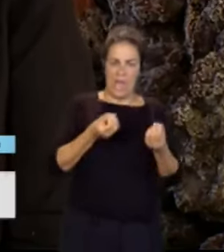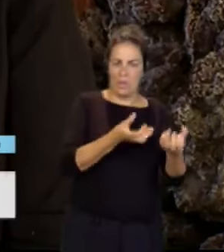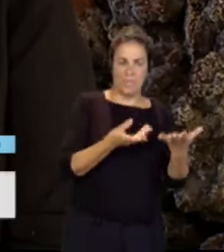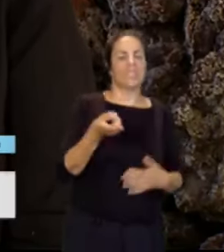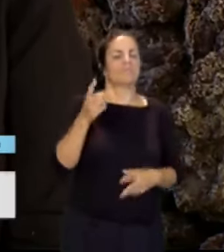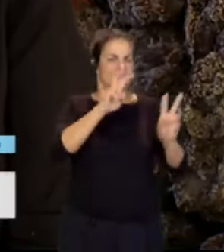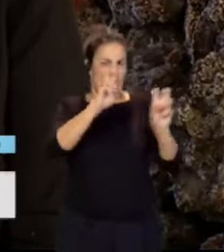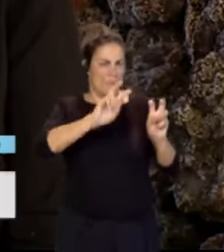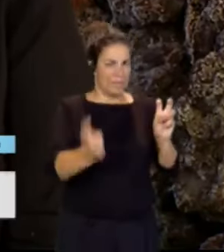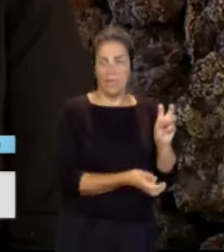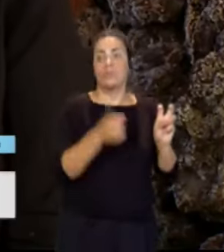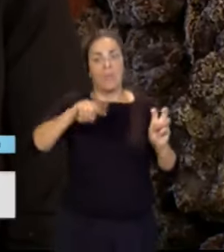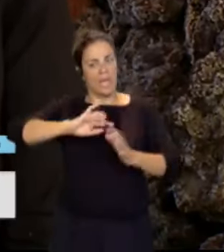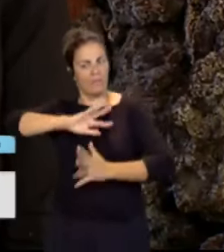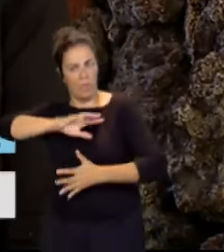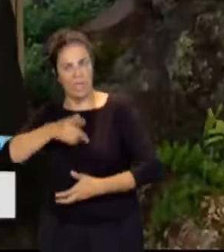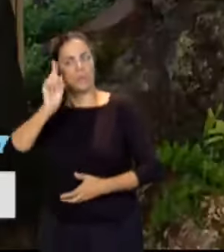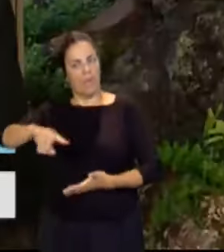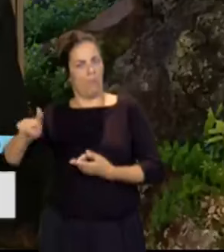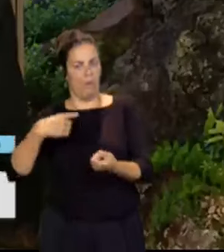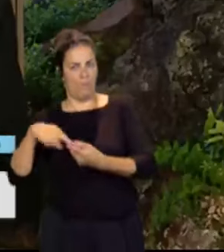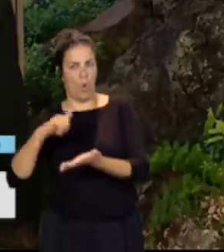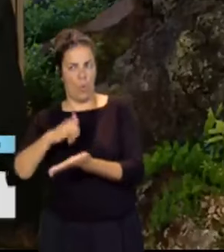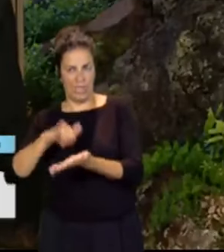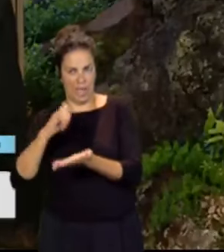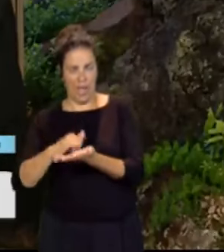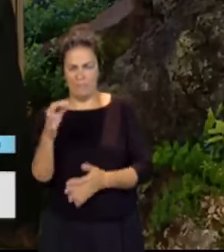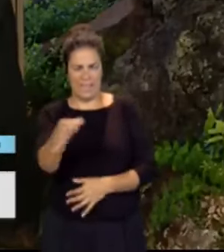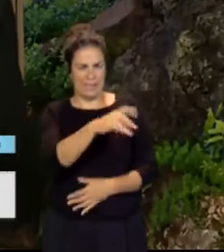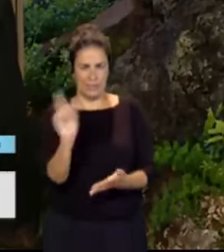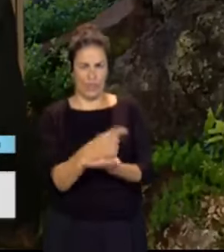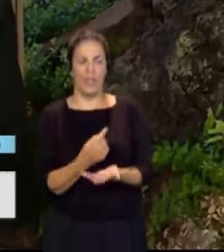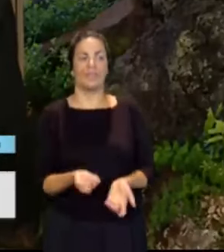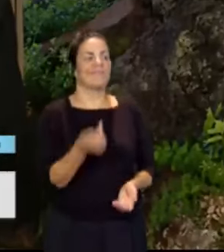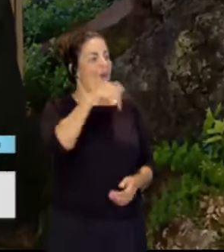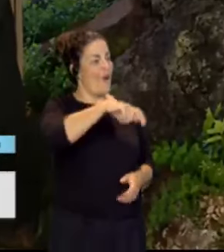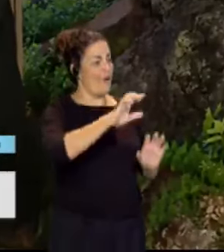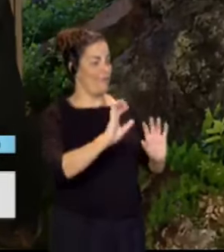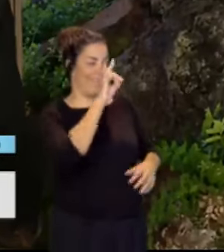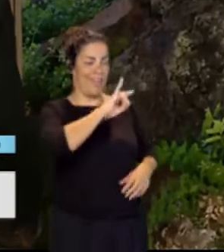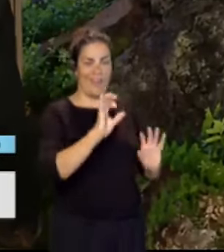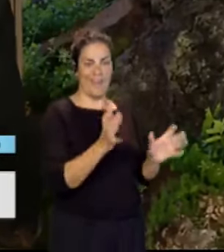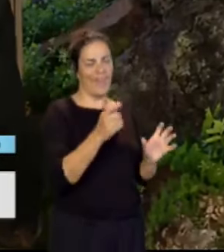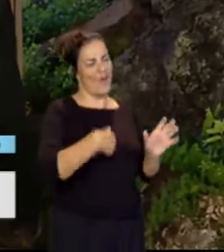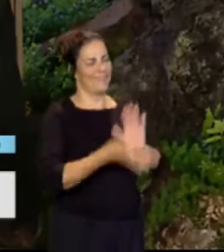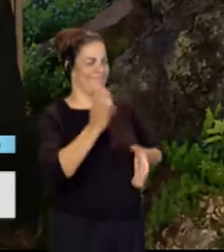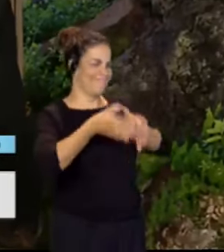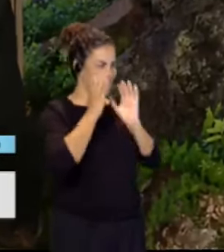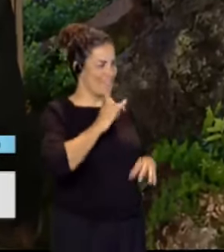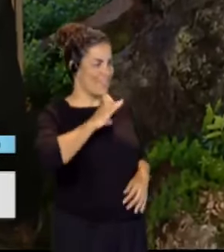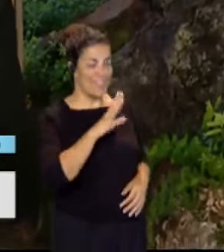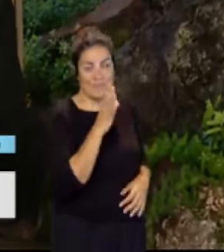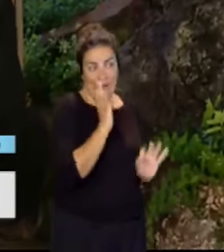que nos escriben de todas las Islas y hoy se van a desayunar contentos no los de Canarias radio porque acabamos de conocer eh los datos de la primera